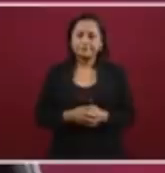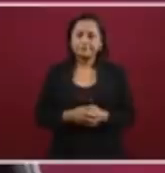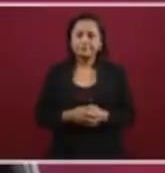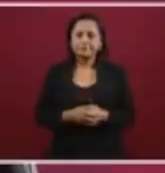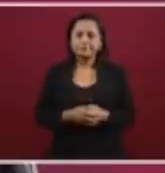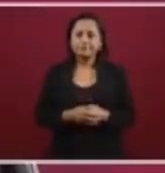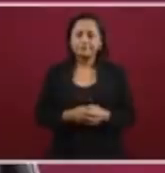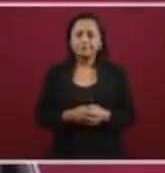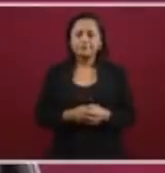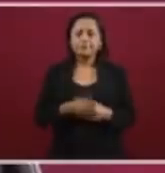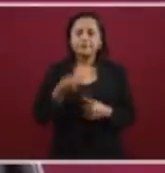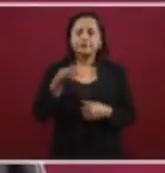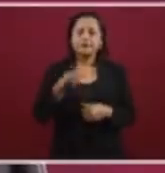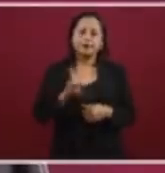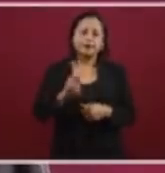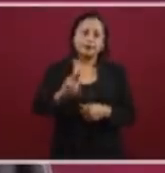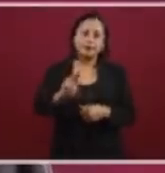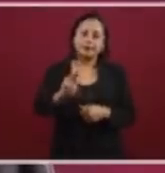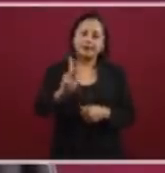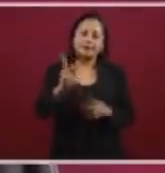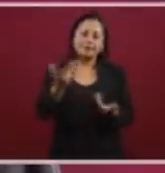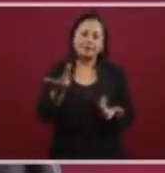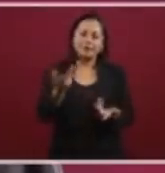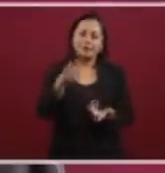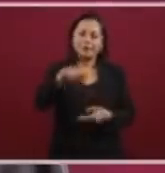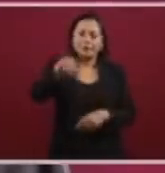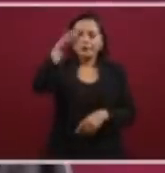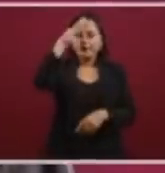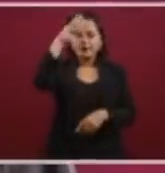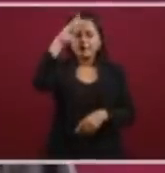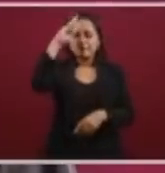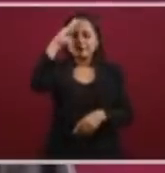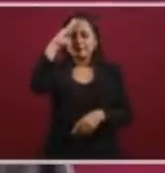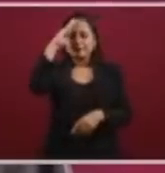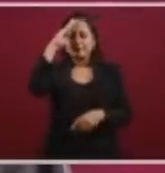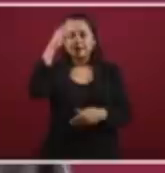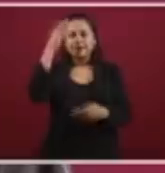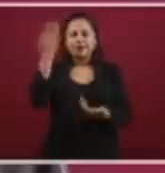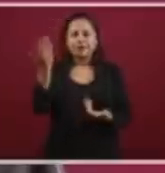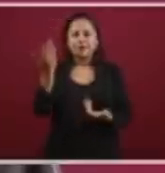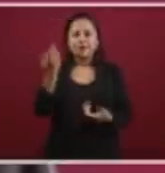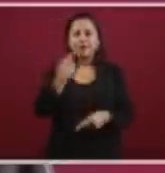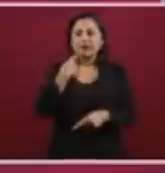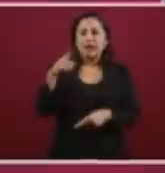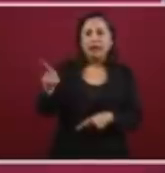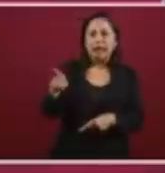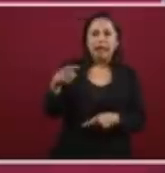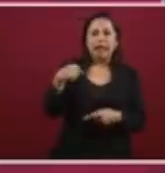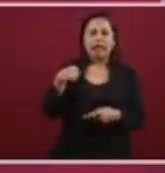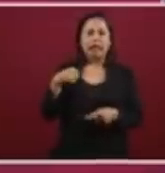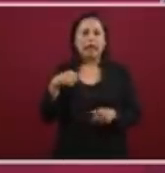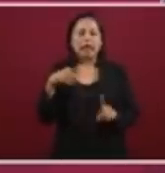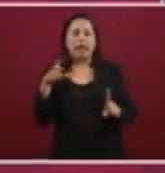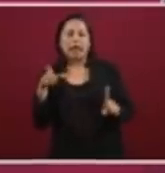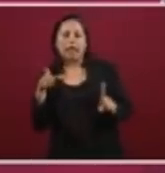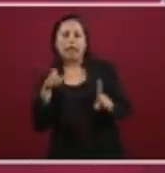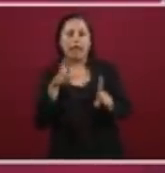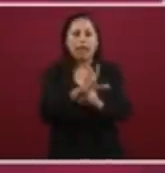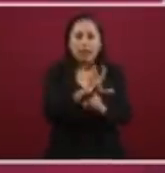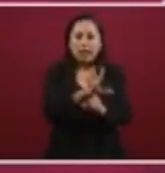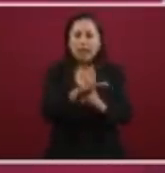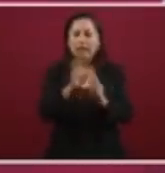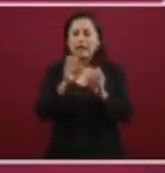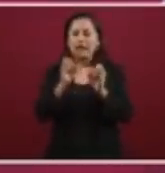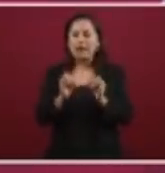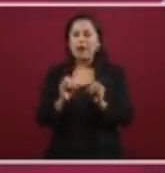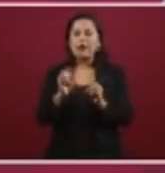el juicio sumario la acusación sin fundamento a afectar